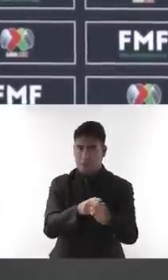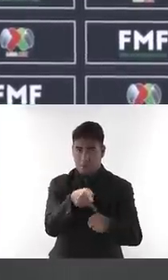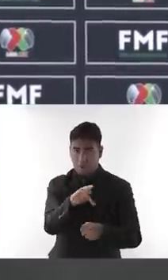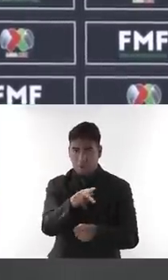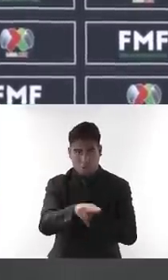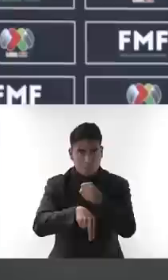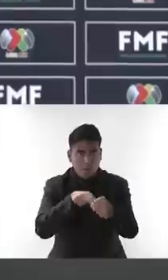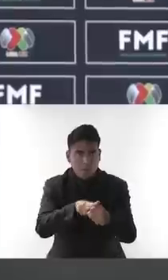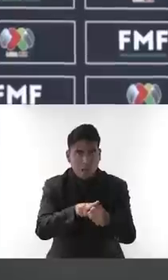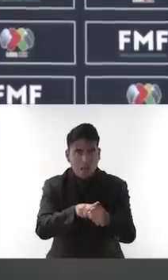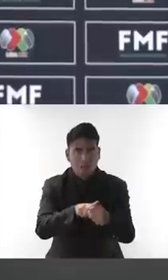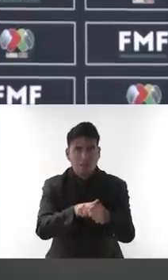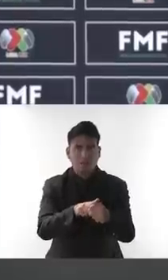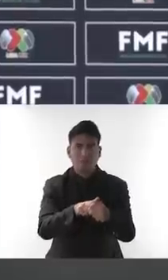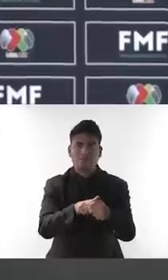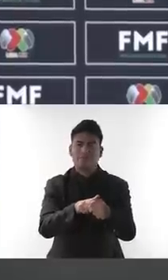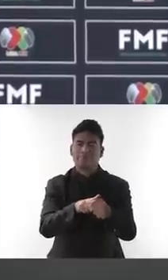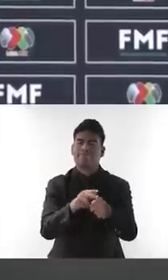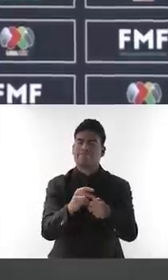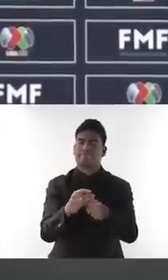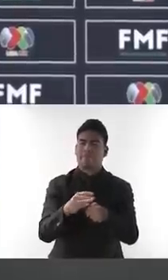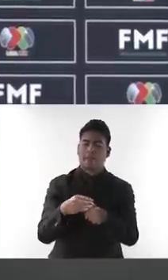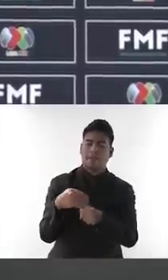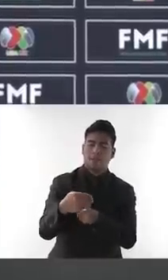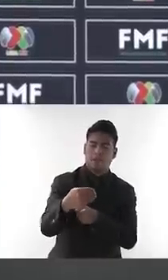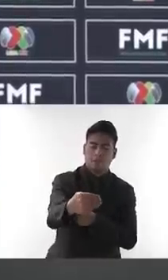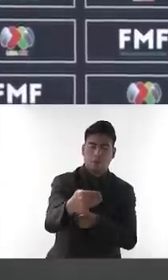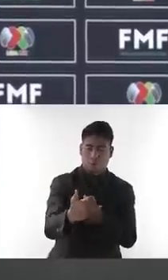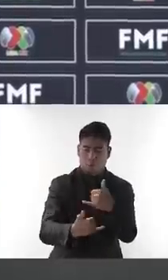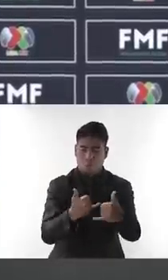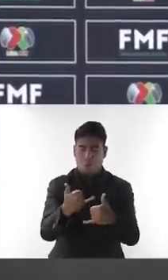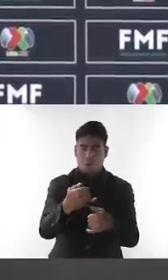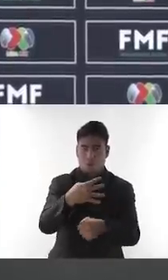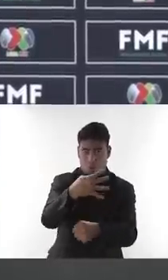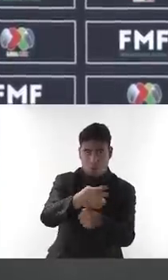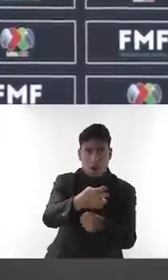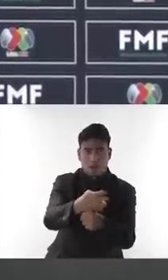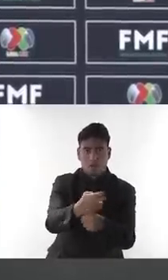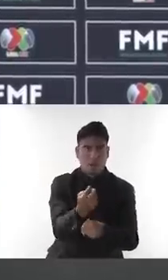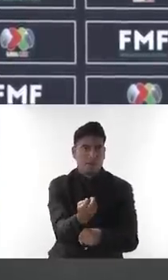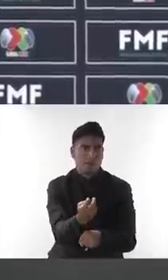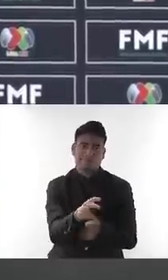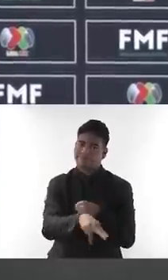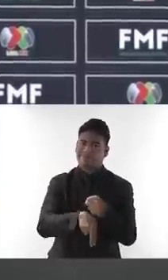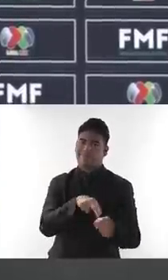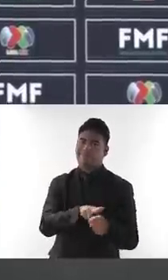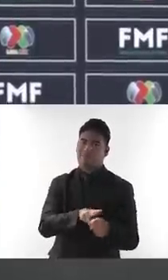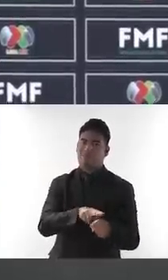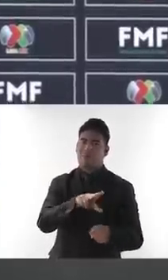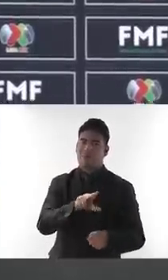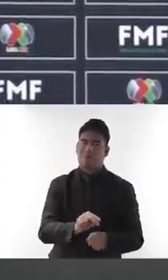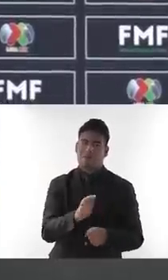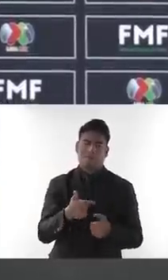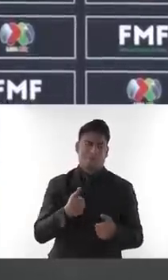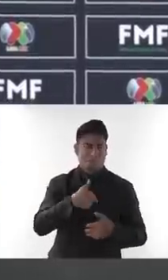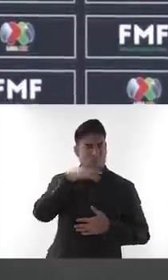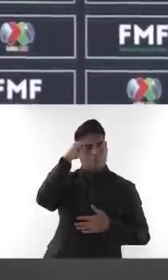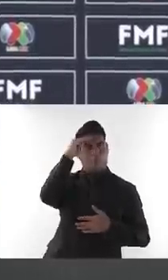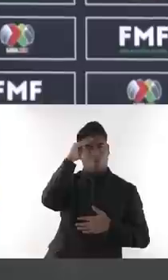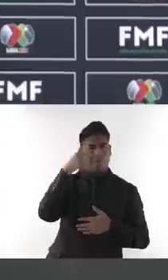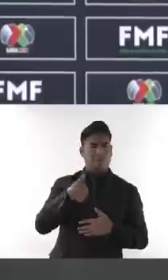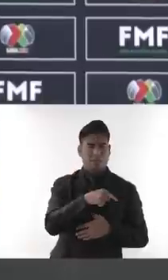pasar al cuarto partido. Y ahí es donde esto nos obliga a hacer el análisis,